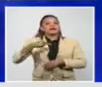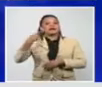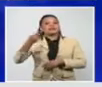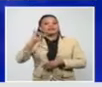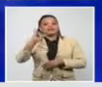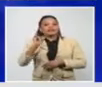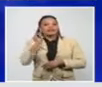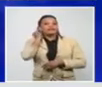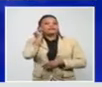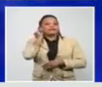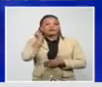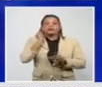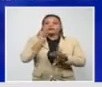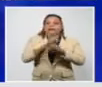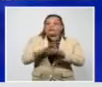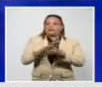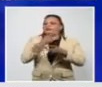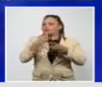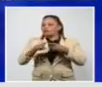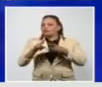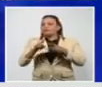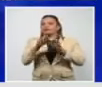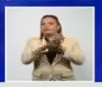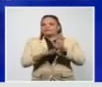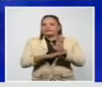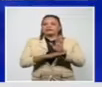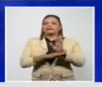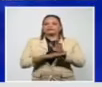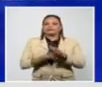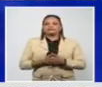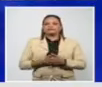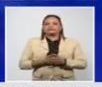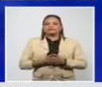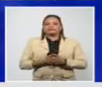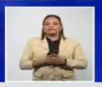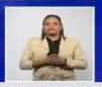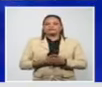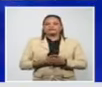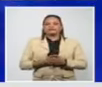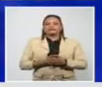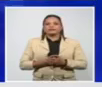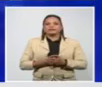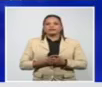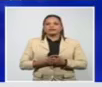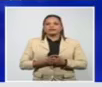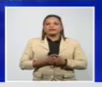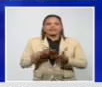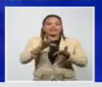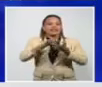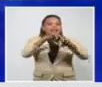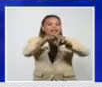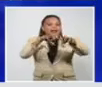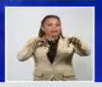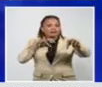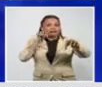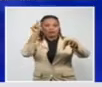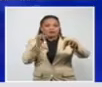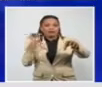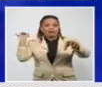pues comienza el aislamiento de los viajeros que arriben a nuestro